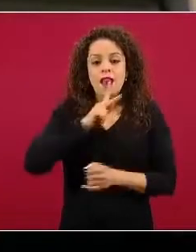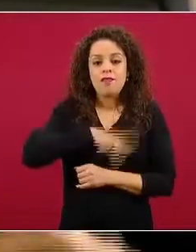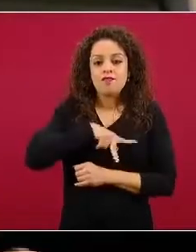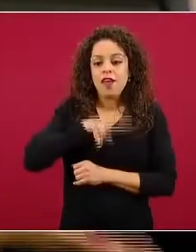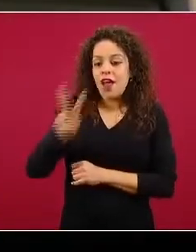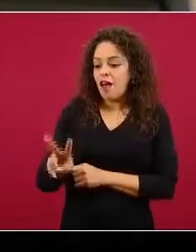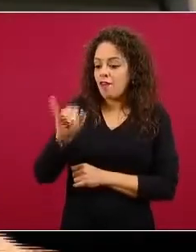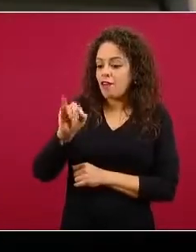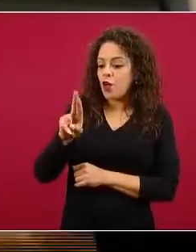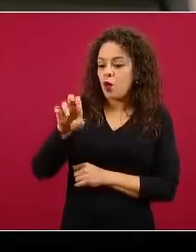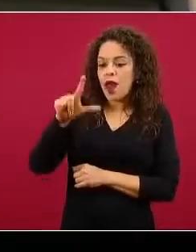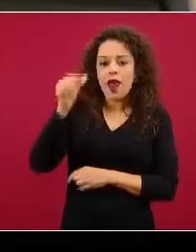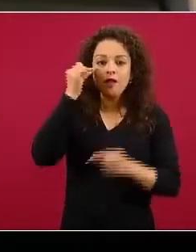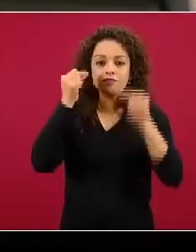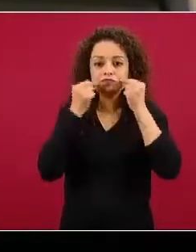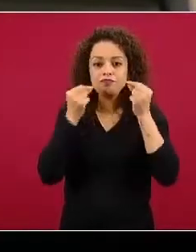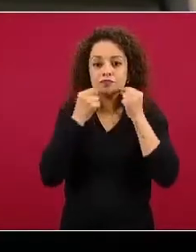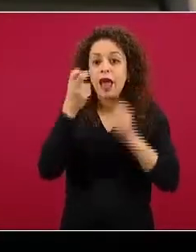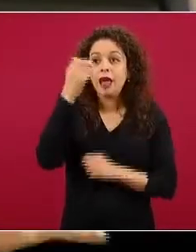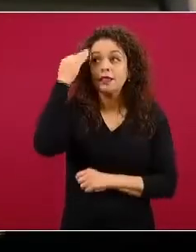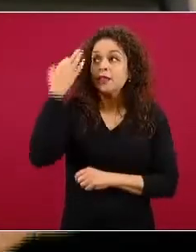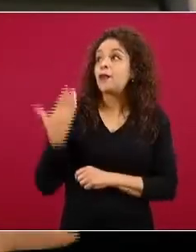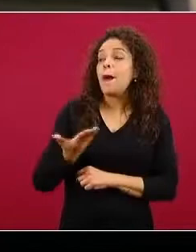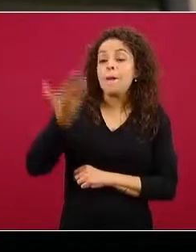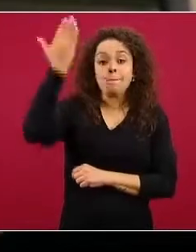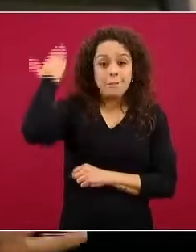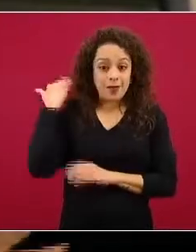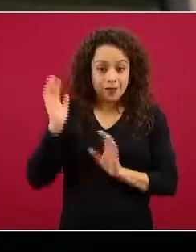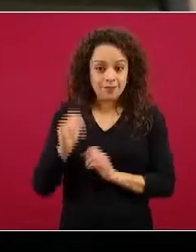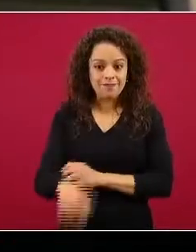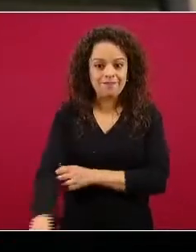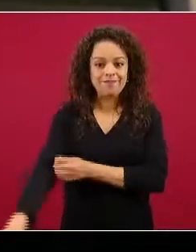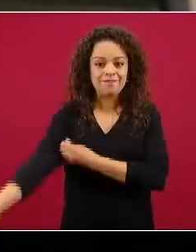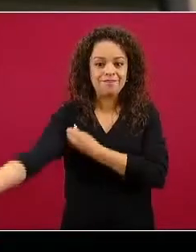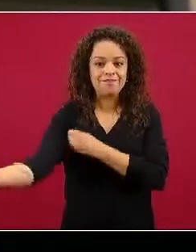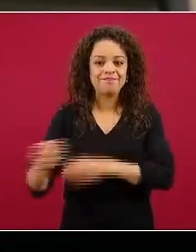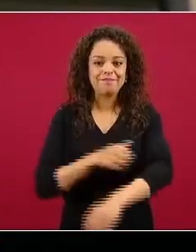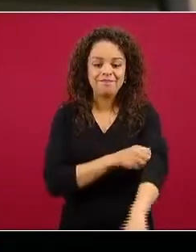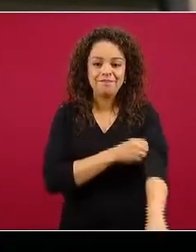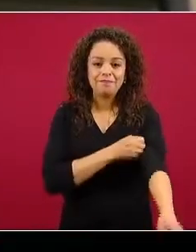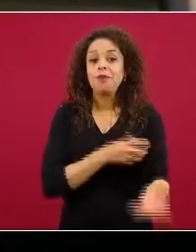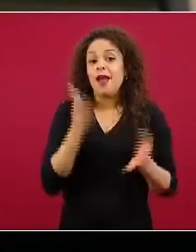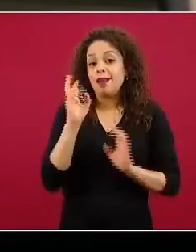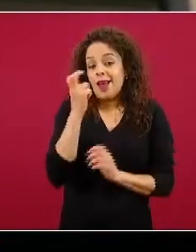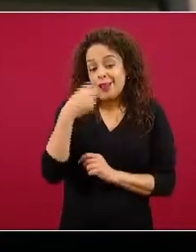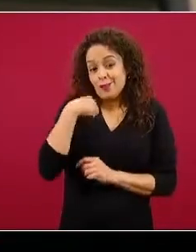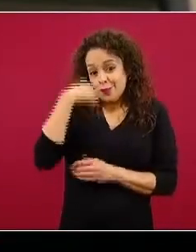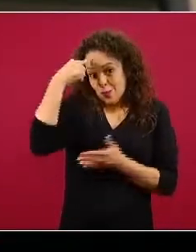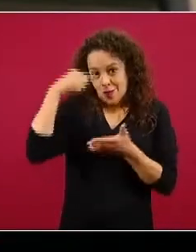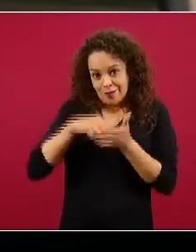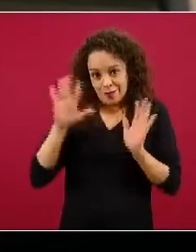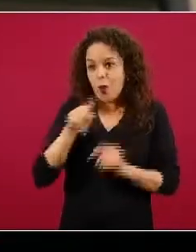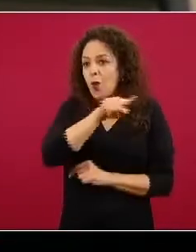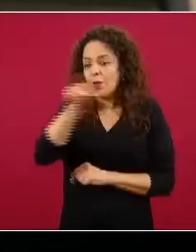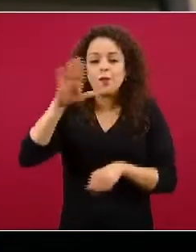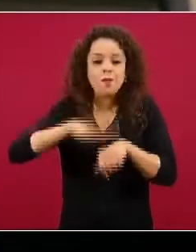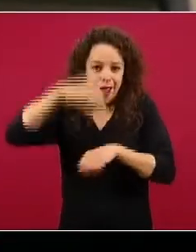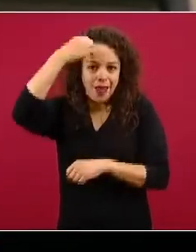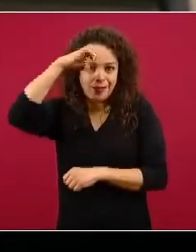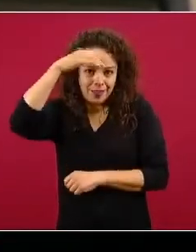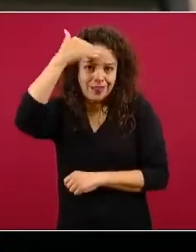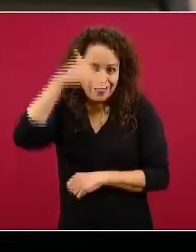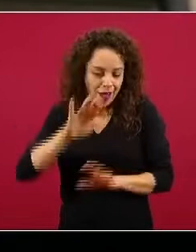que atacó en esa época. Bueno, según yo he leído, ustedes deben saber más. Y la pregunta